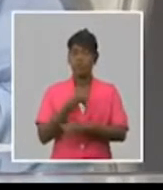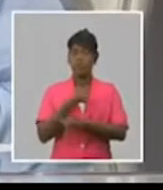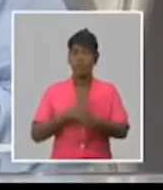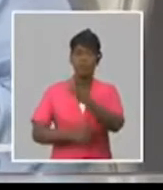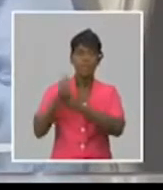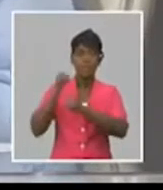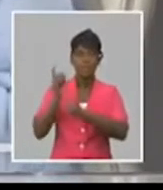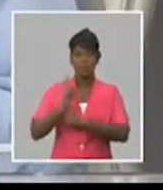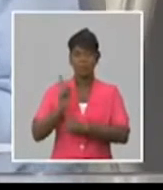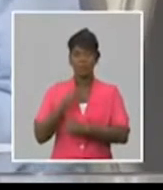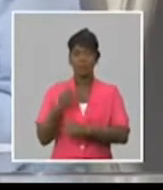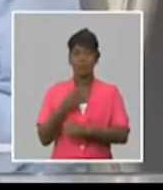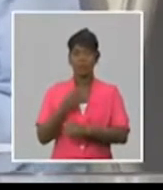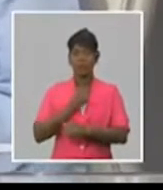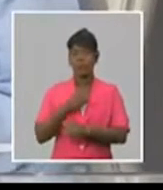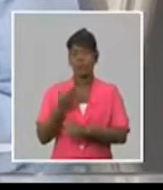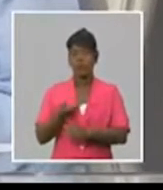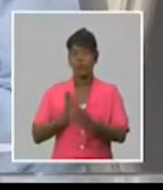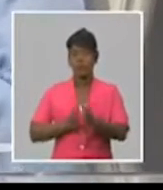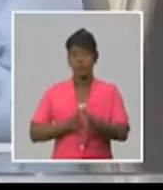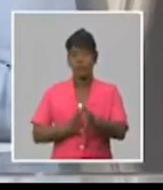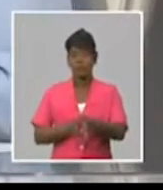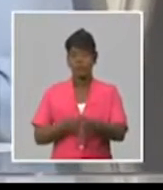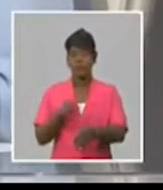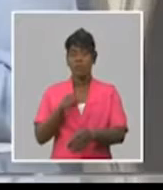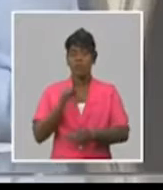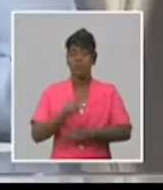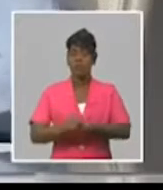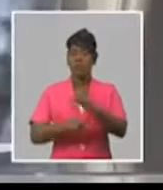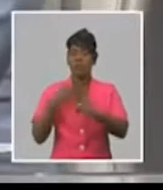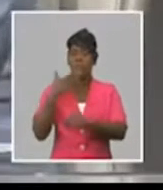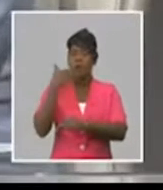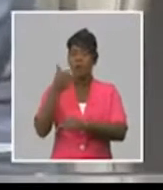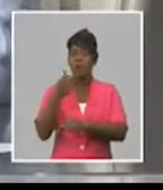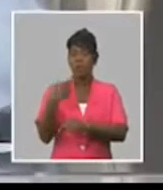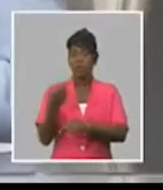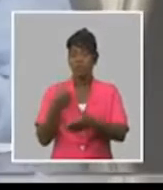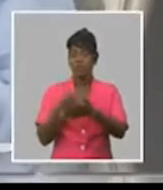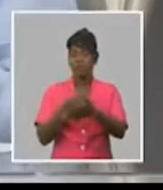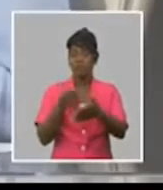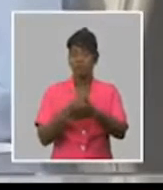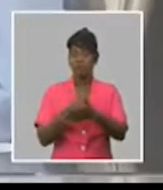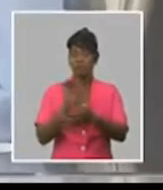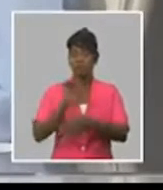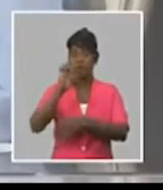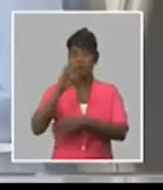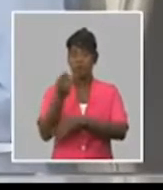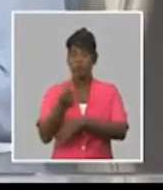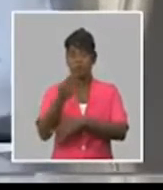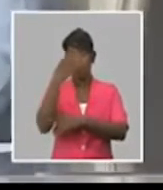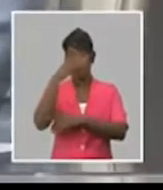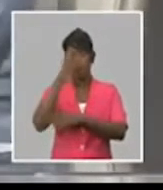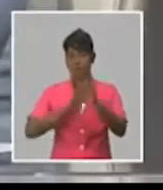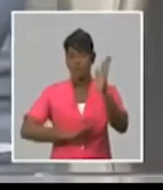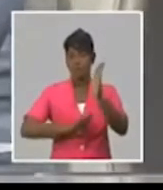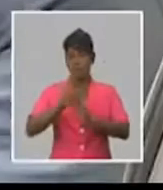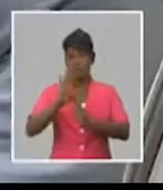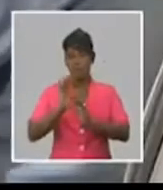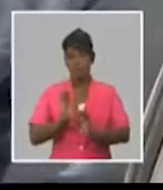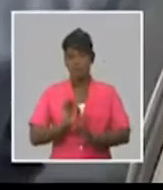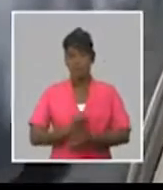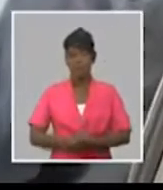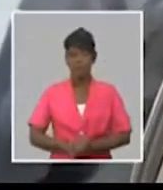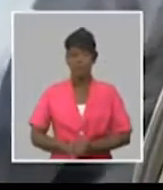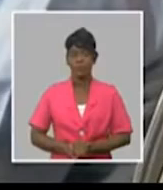retroceso. Esto es una medida que nos permite estar en mejores condiciones para impulsarnos, para enfrentar el contexto actual y salir adelante en